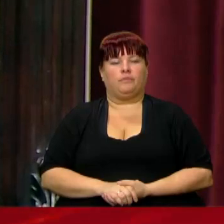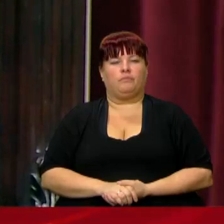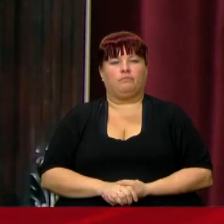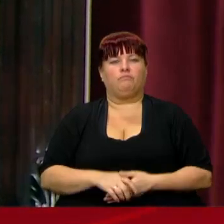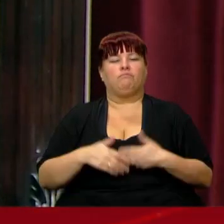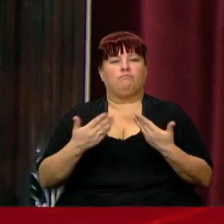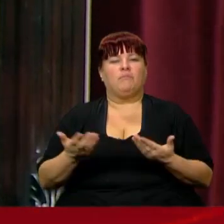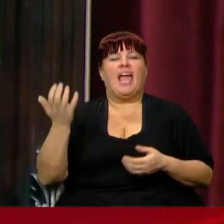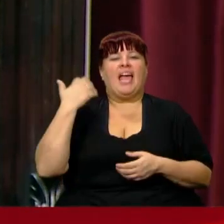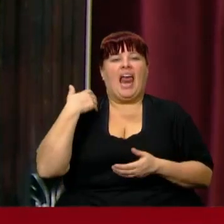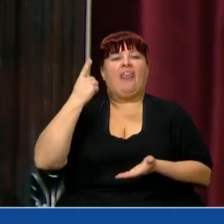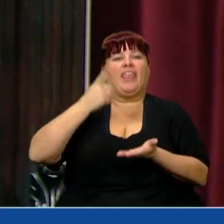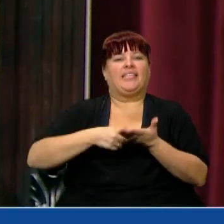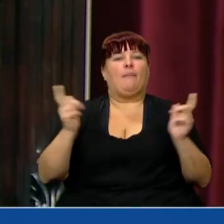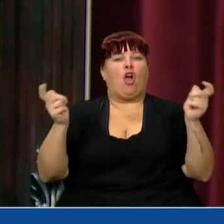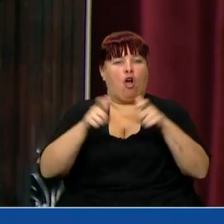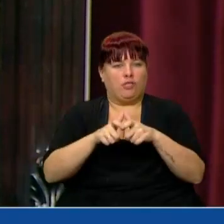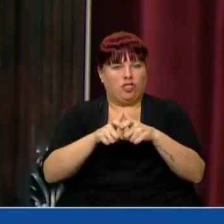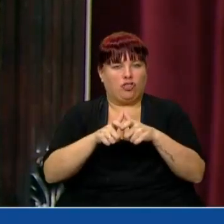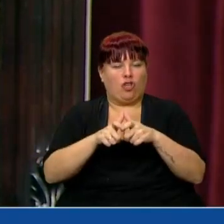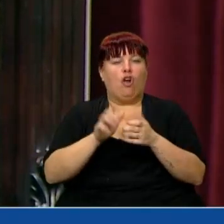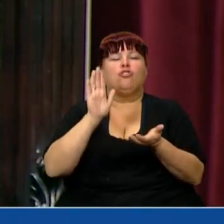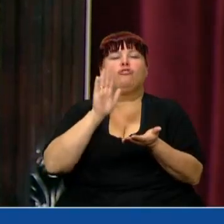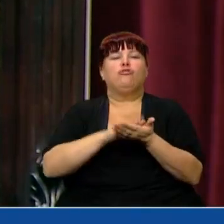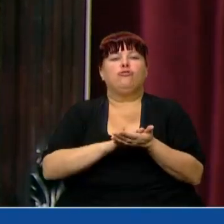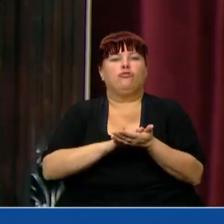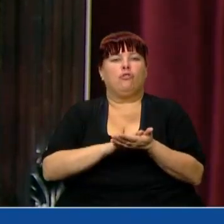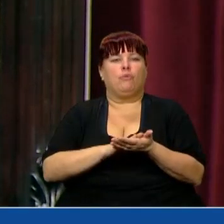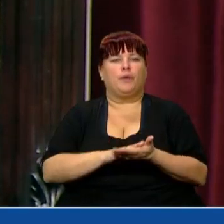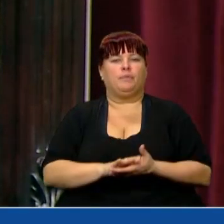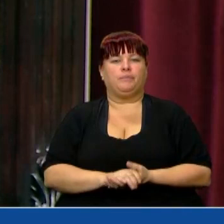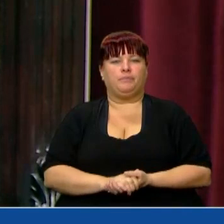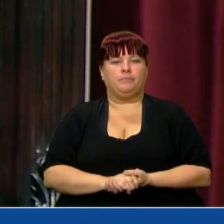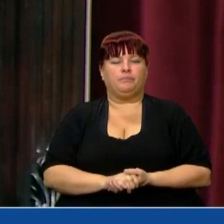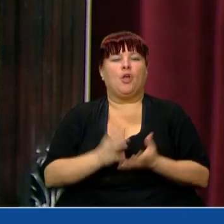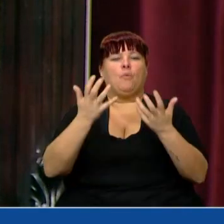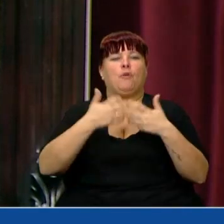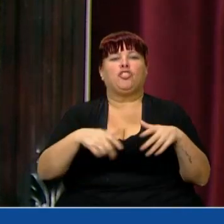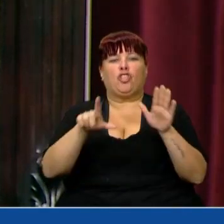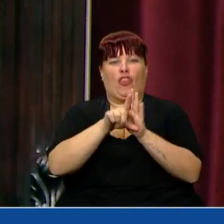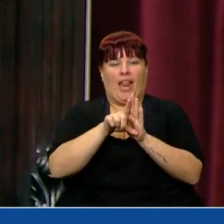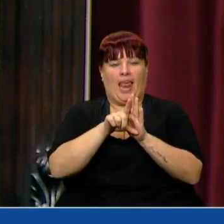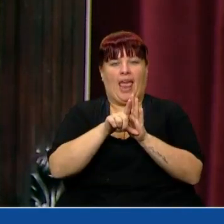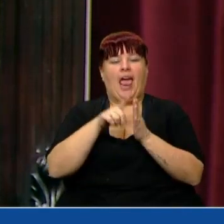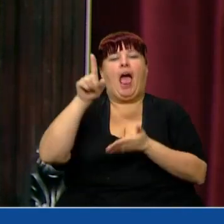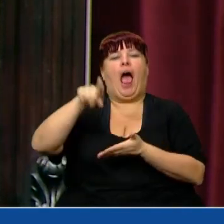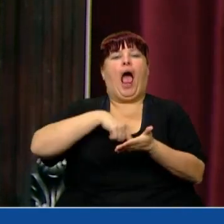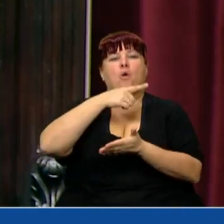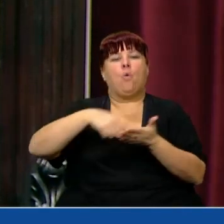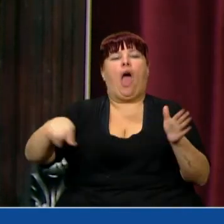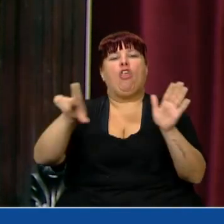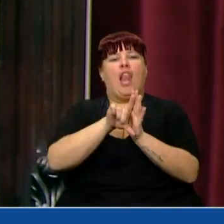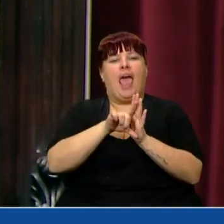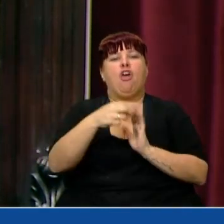En consideración en general del dictamen de las comisiones recaído en el proyecto de ley por el cual se deroga la